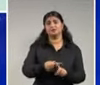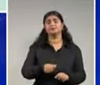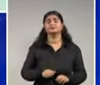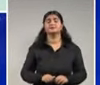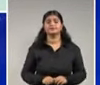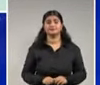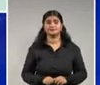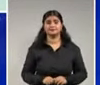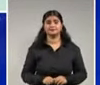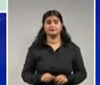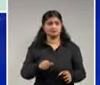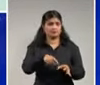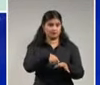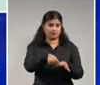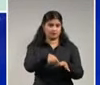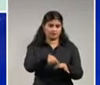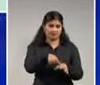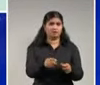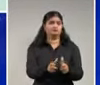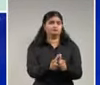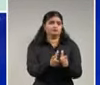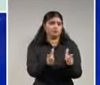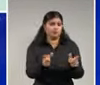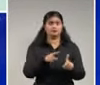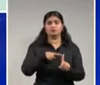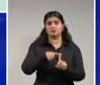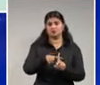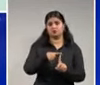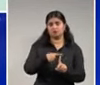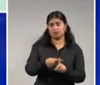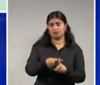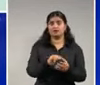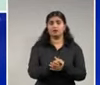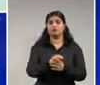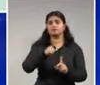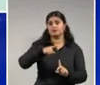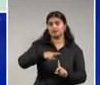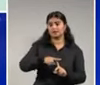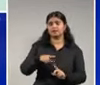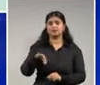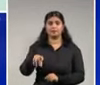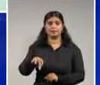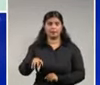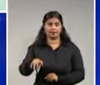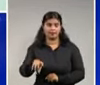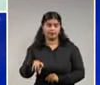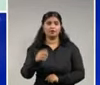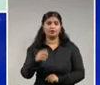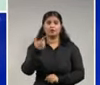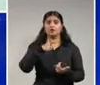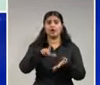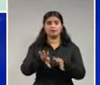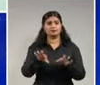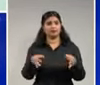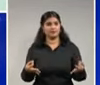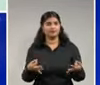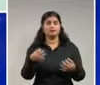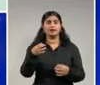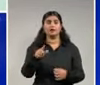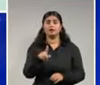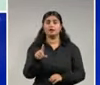incrementan las tasas del municipio especial Isla de la Juventud, Matanzas, Pinar del Río, Artemisa,